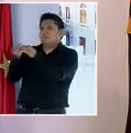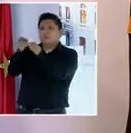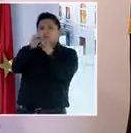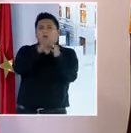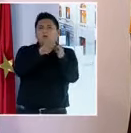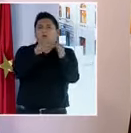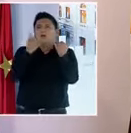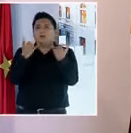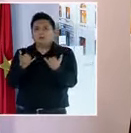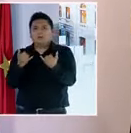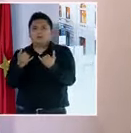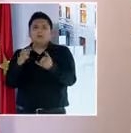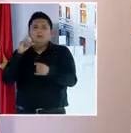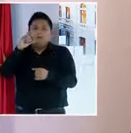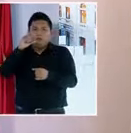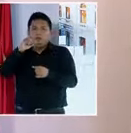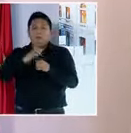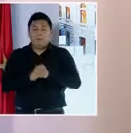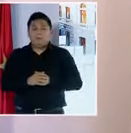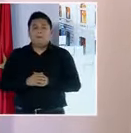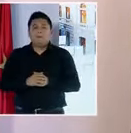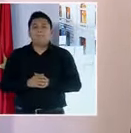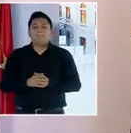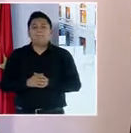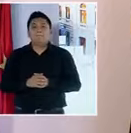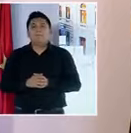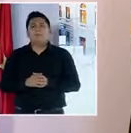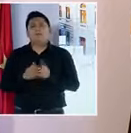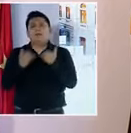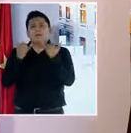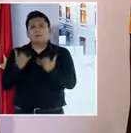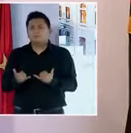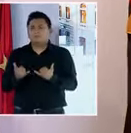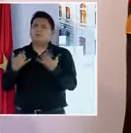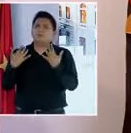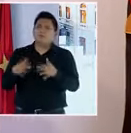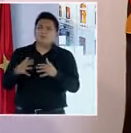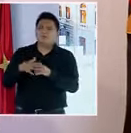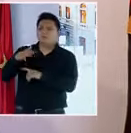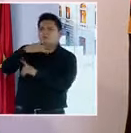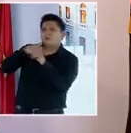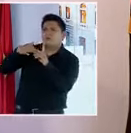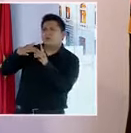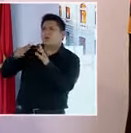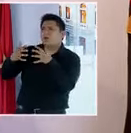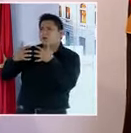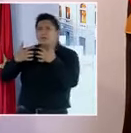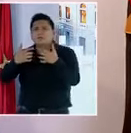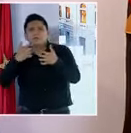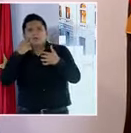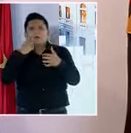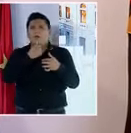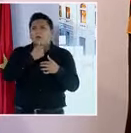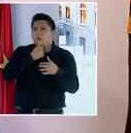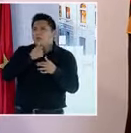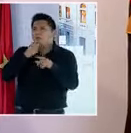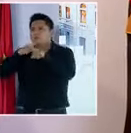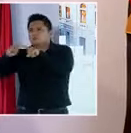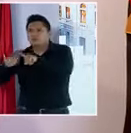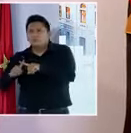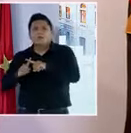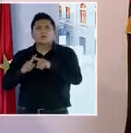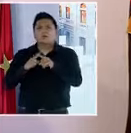de Cúcuta. Somos ecosistemas importantes en la biodiversidad de